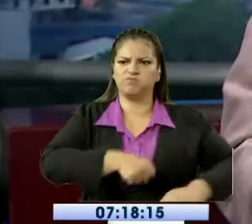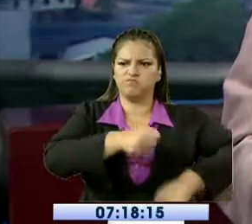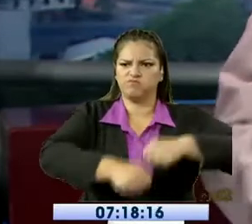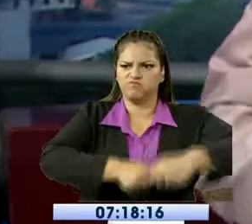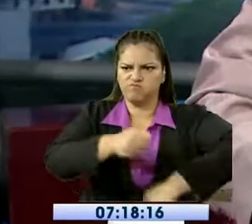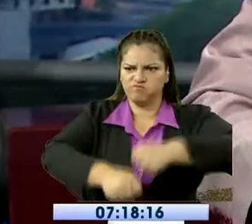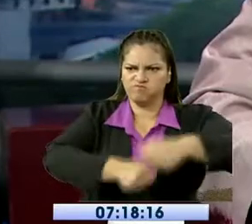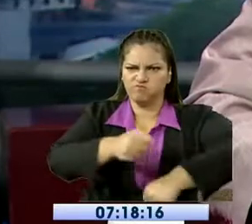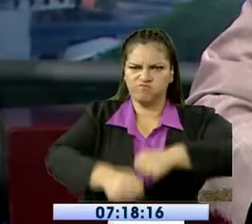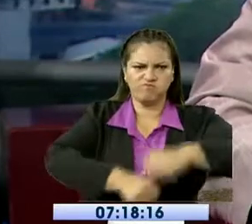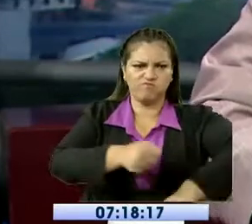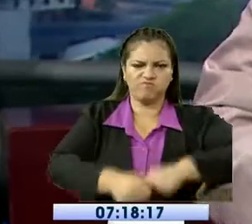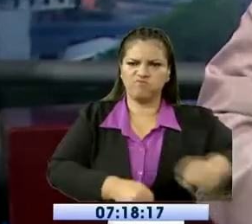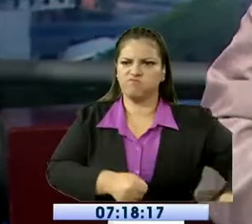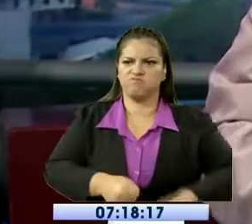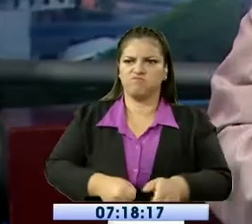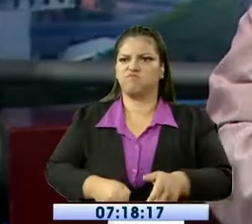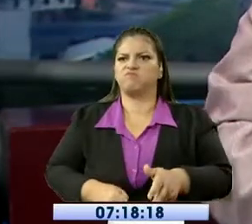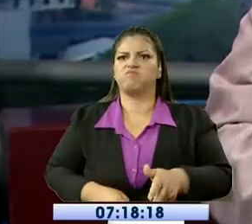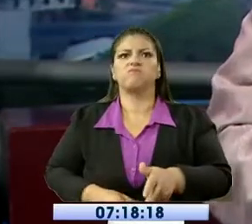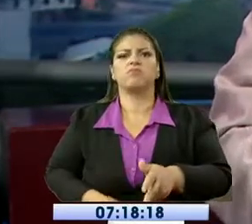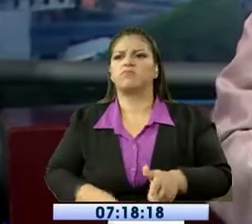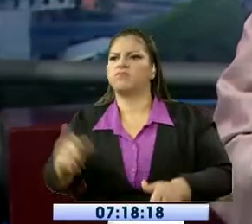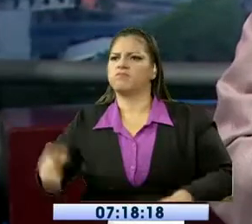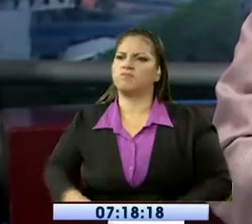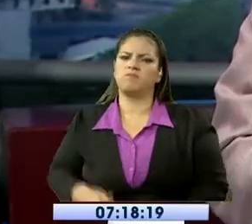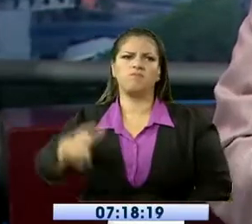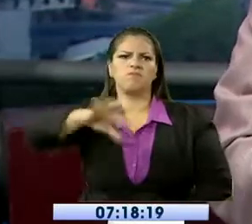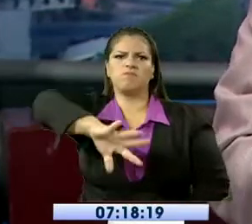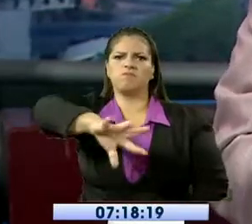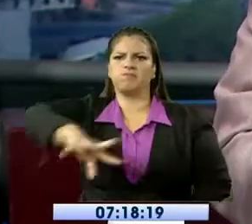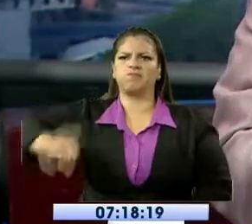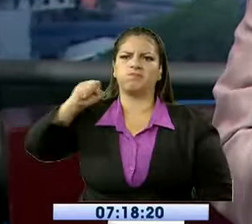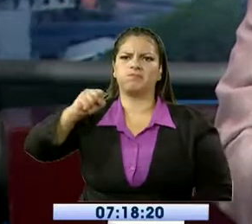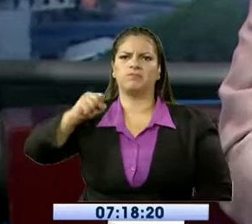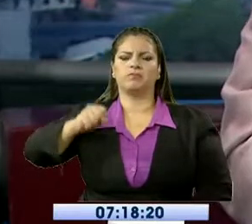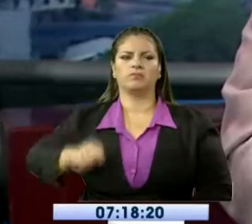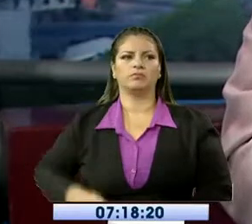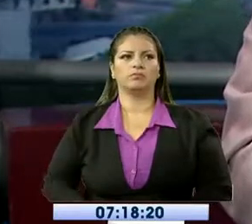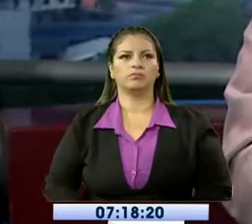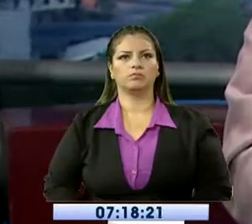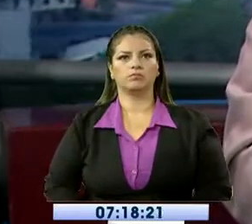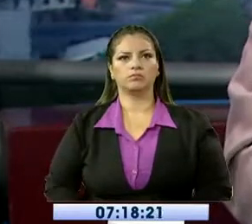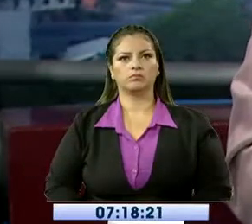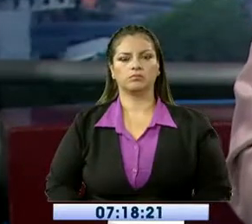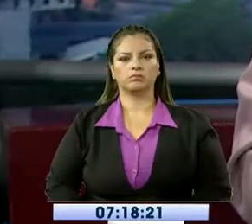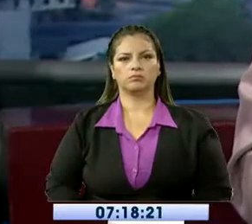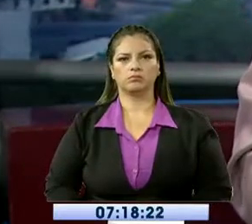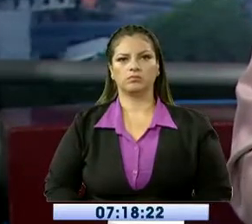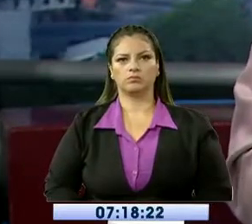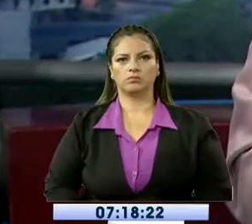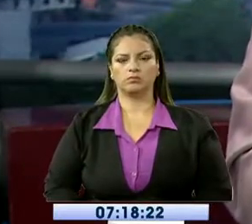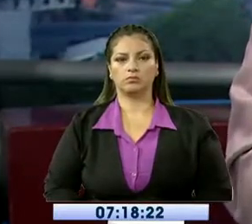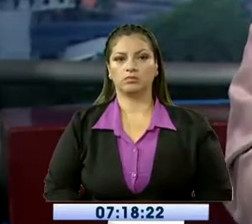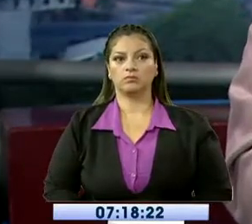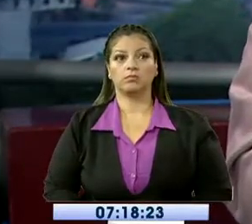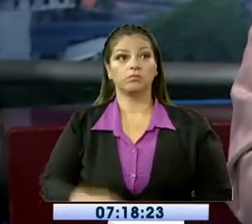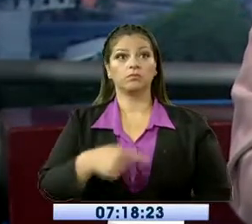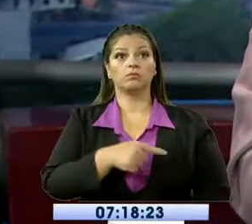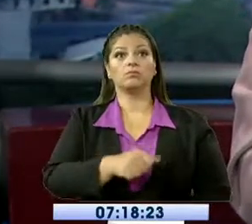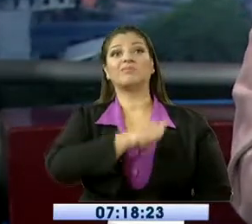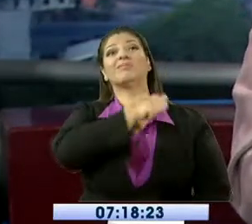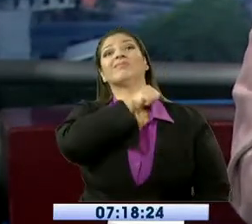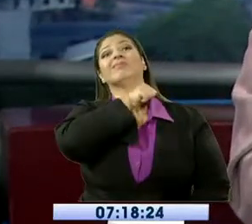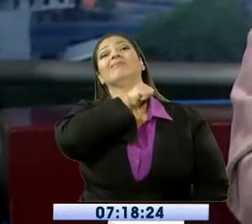más rápido que una persona que corra, para poder robar. Uno de los presuntos asaltantes fue capturado por